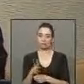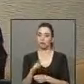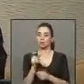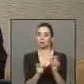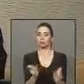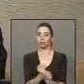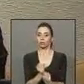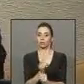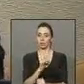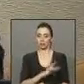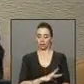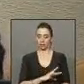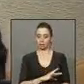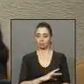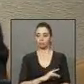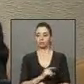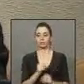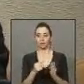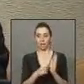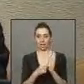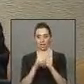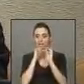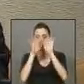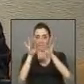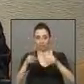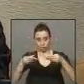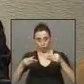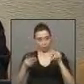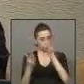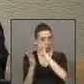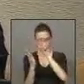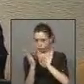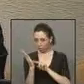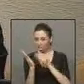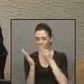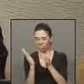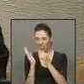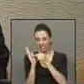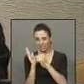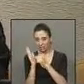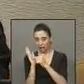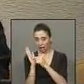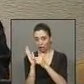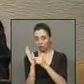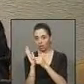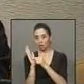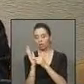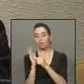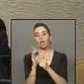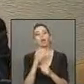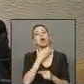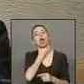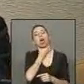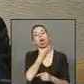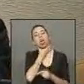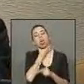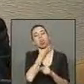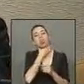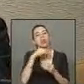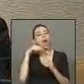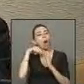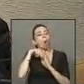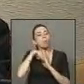Y una de las cosas que ahí se señalaba con mucha fuerza es precisamente que hay una deuda profunda, muy de fondo,